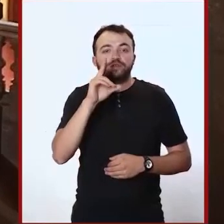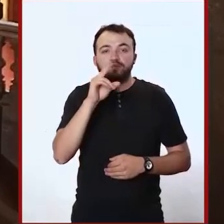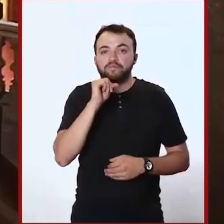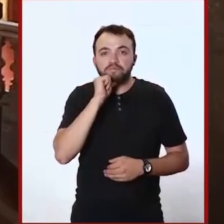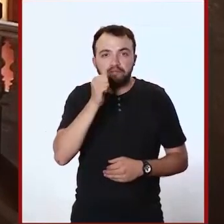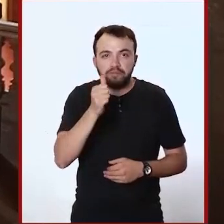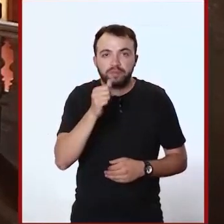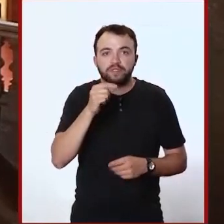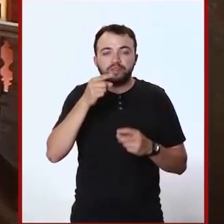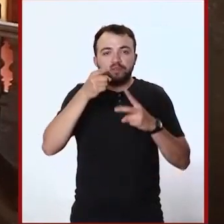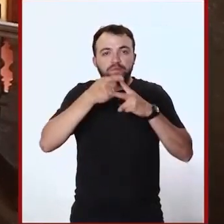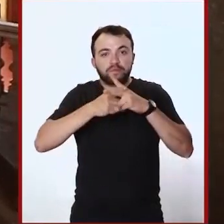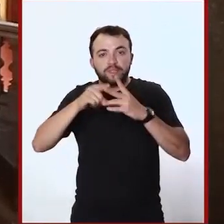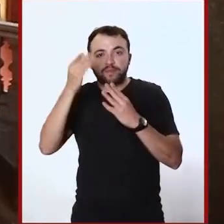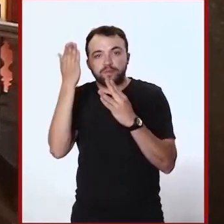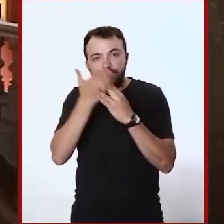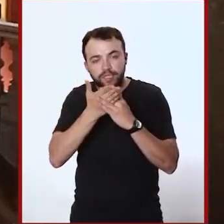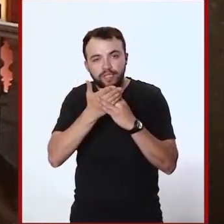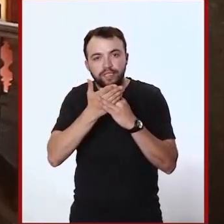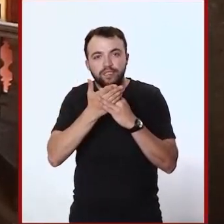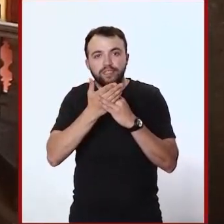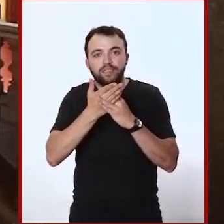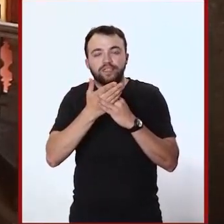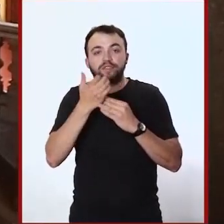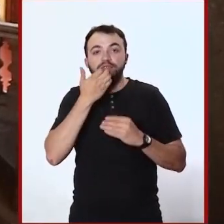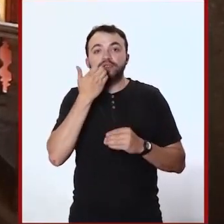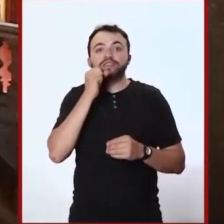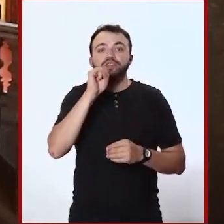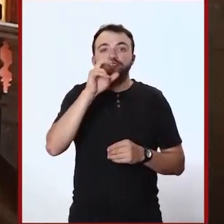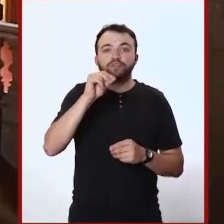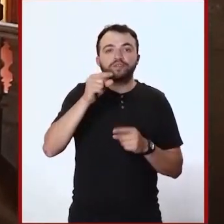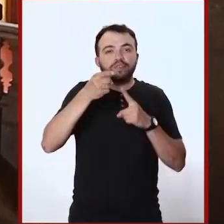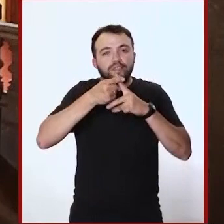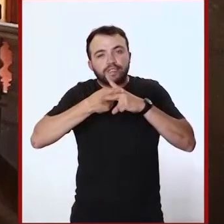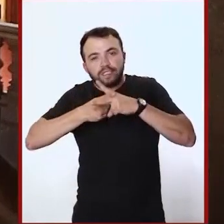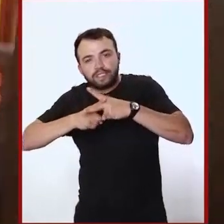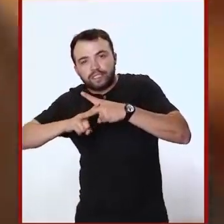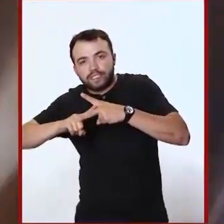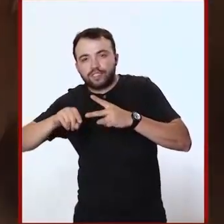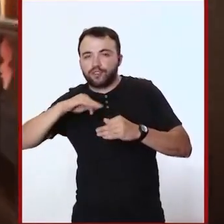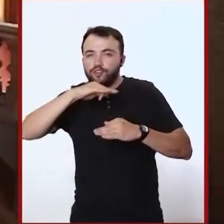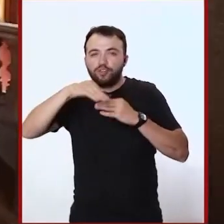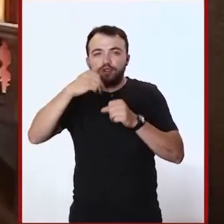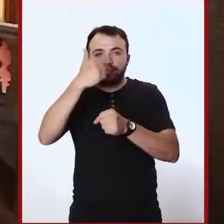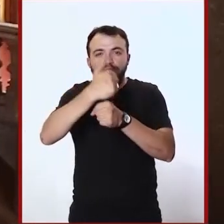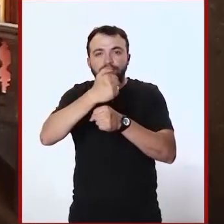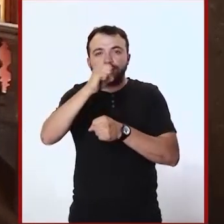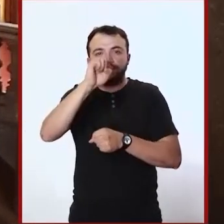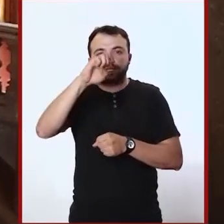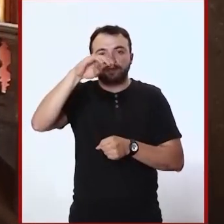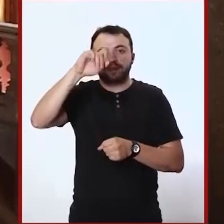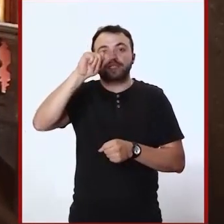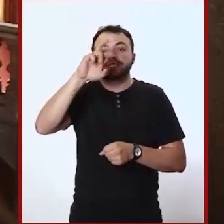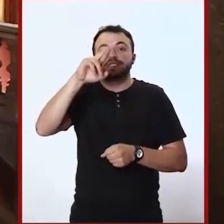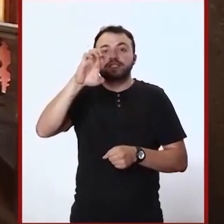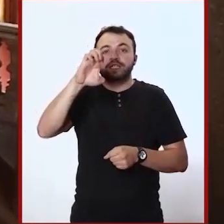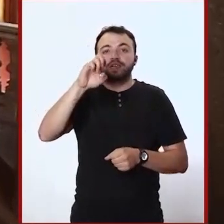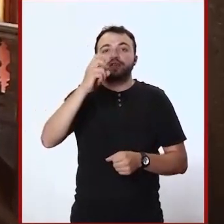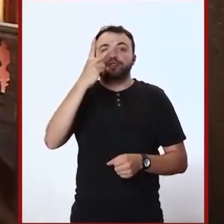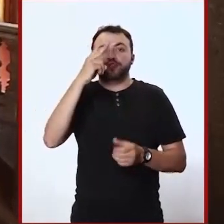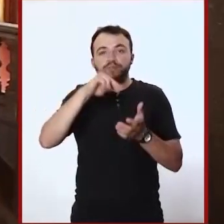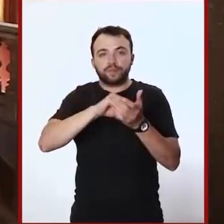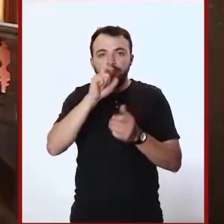de la semana, sino de la programación de todo el semestre del 2020. ¿Cómo la ven? Muy avanzados en esta carrera que